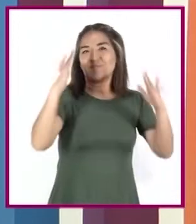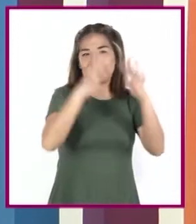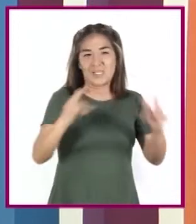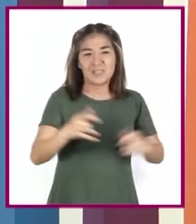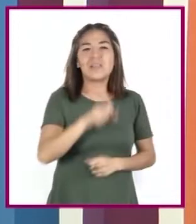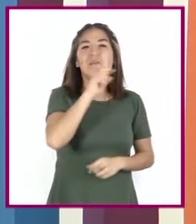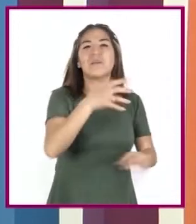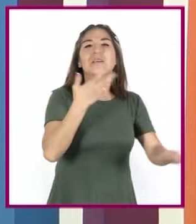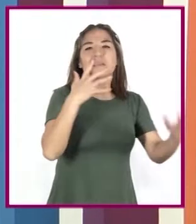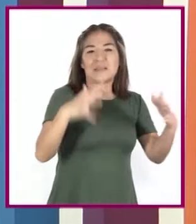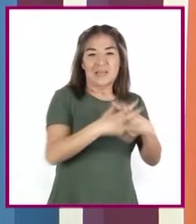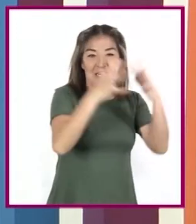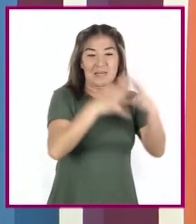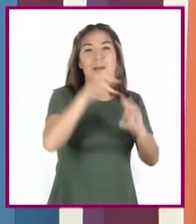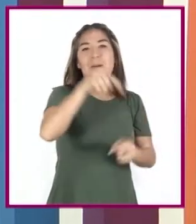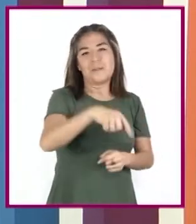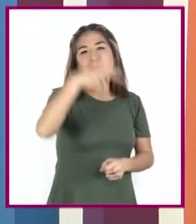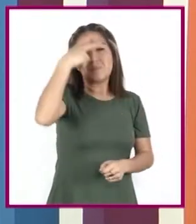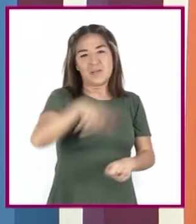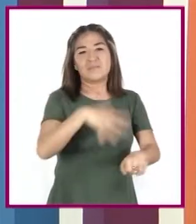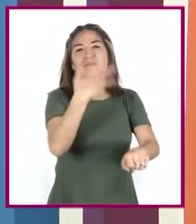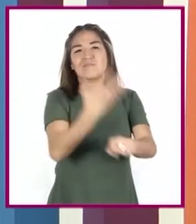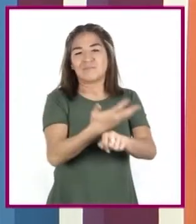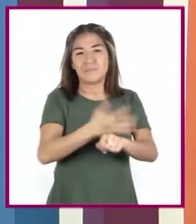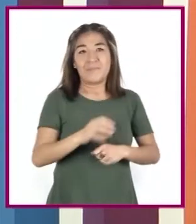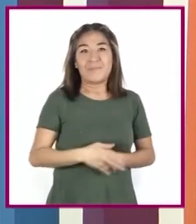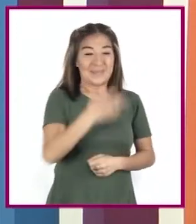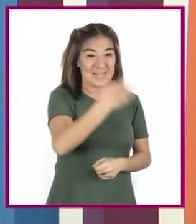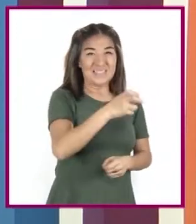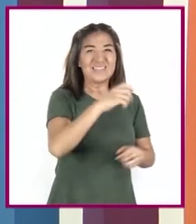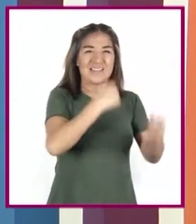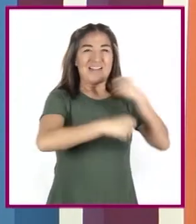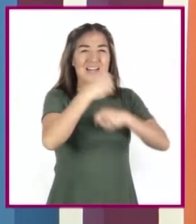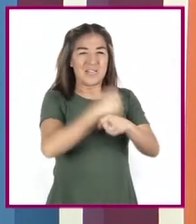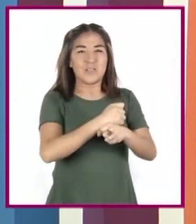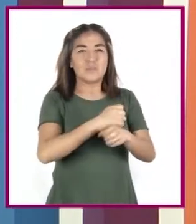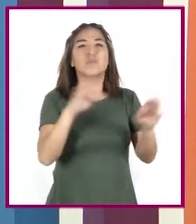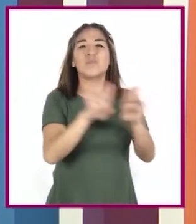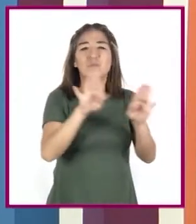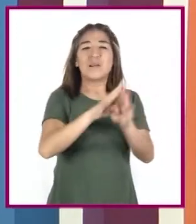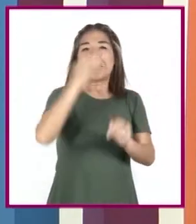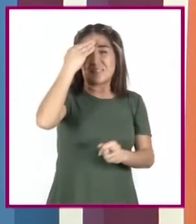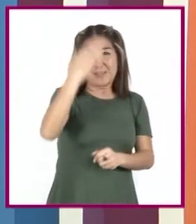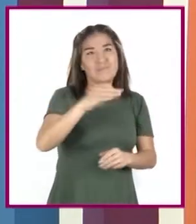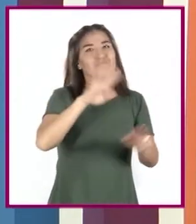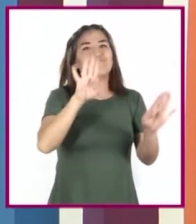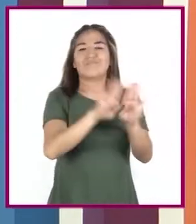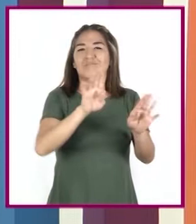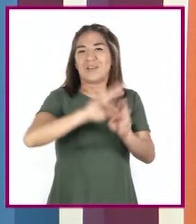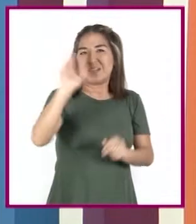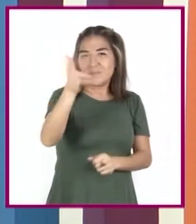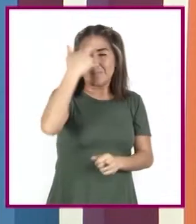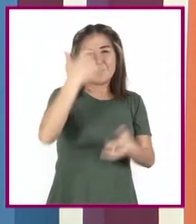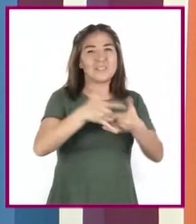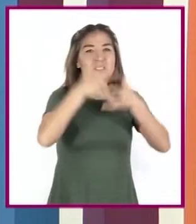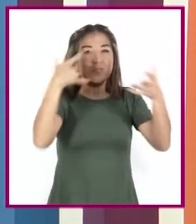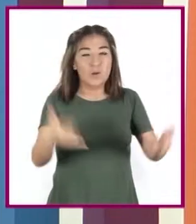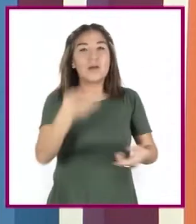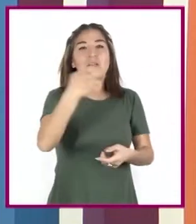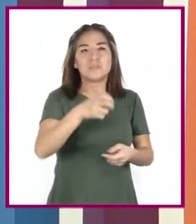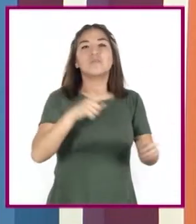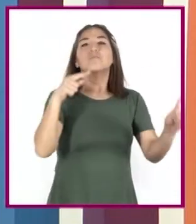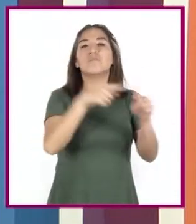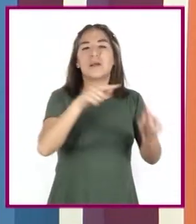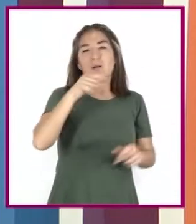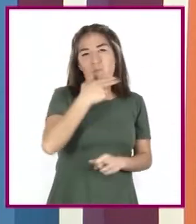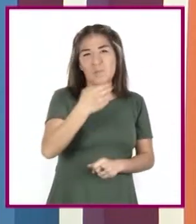y Estados Unidos de América. En estos años claramente bélicos hubo varios presidentes, entre ellos Antonio